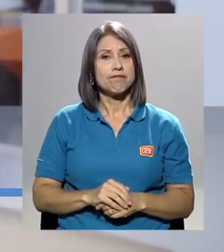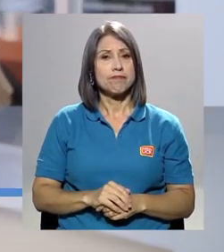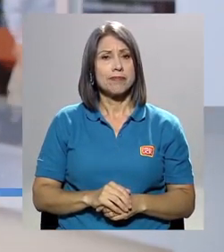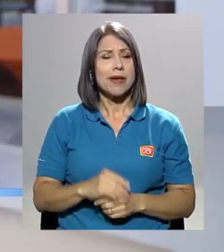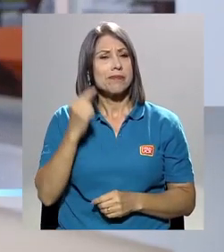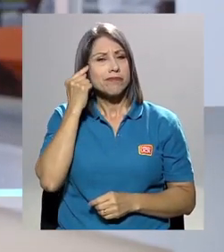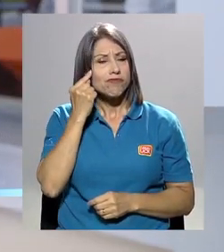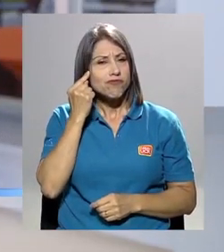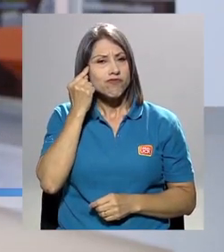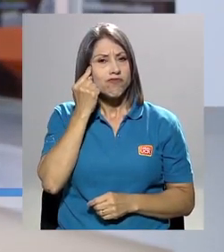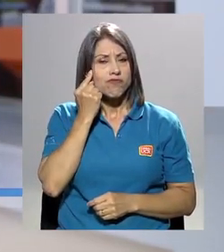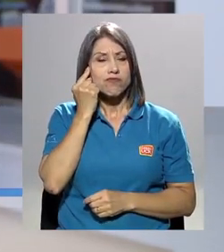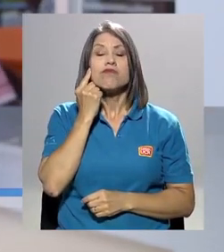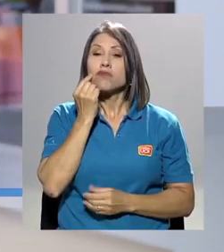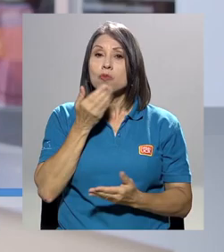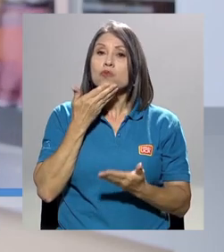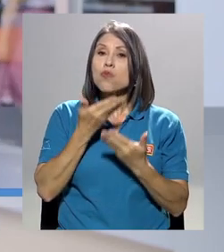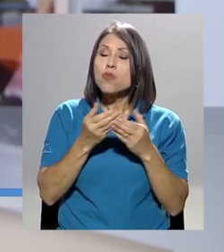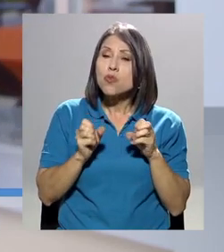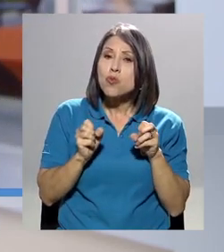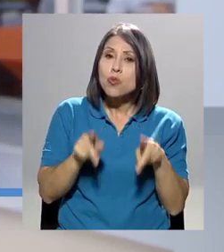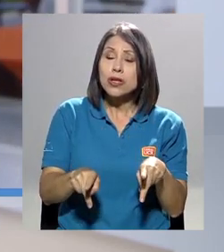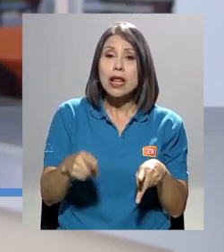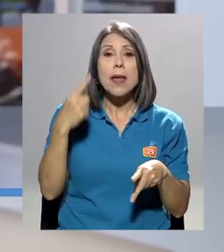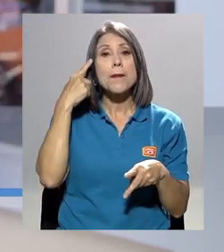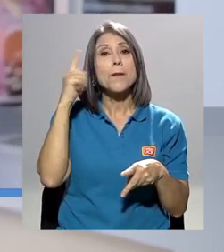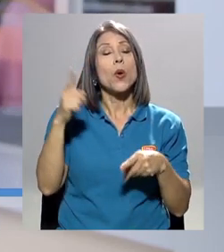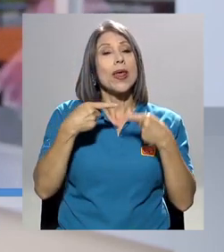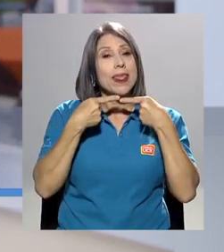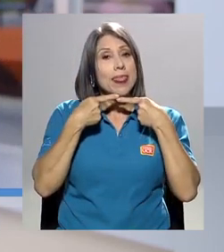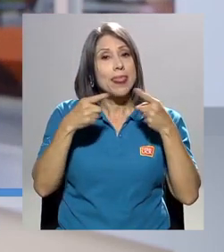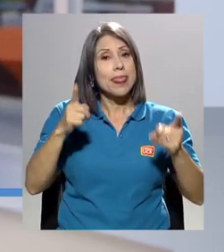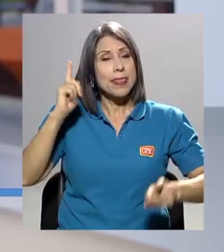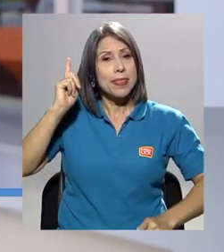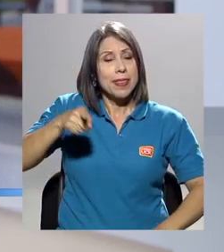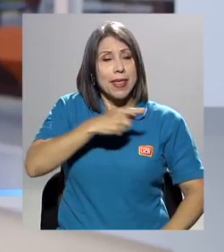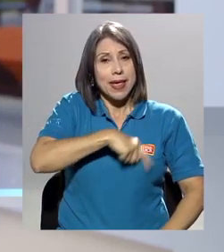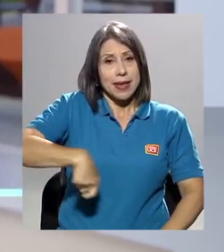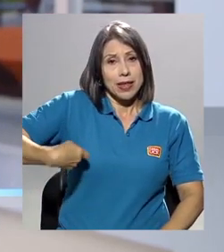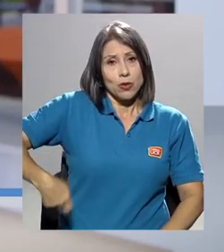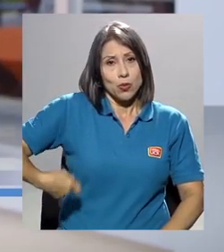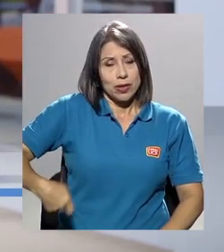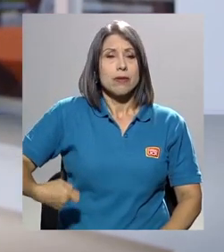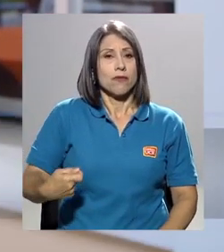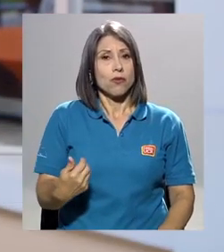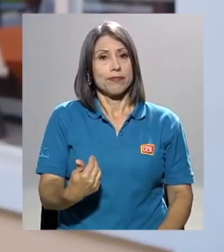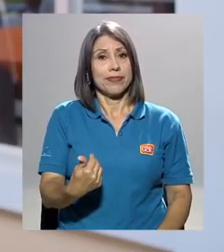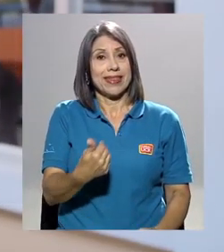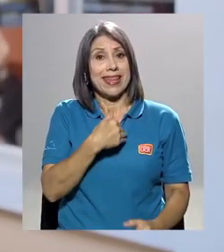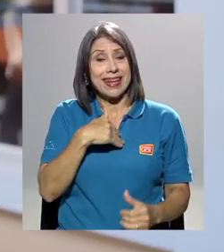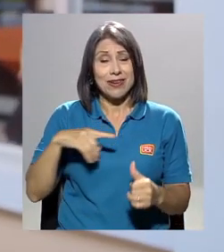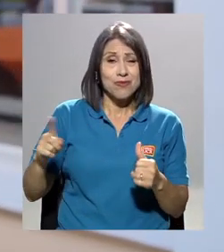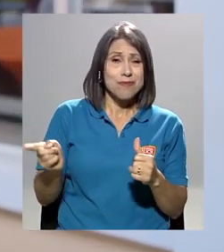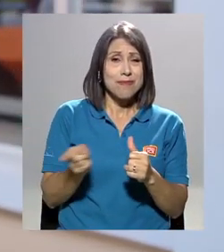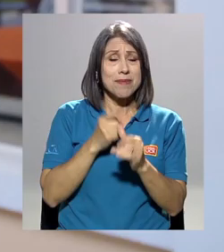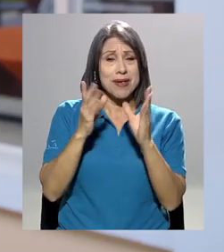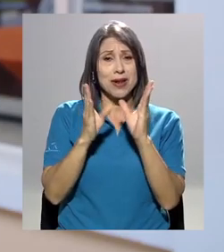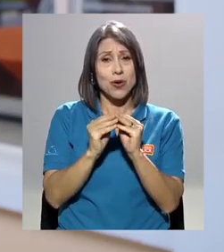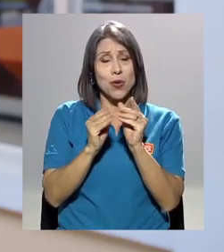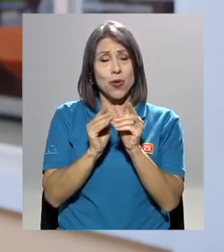Pensamos que era una muy buena oportunidad, en función del decreto ejecutivo, poder tener un primer congreso de